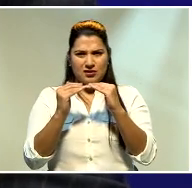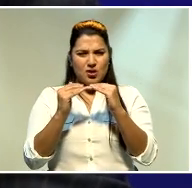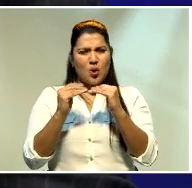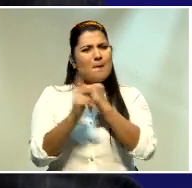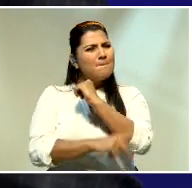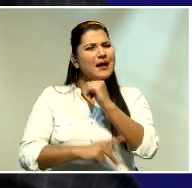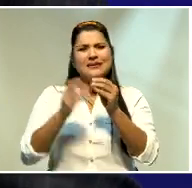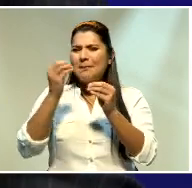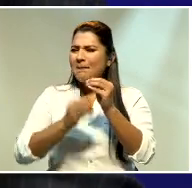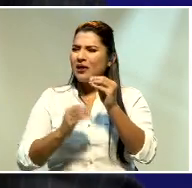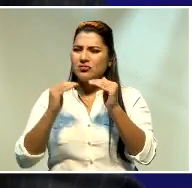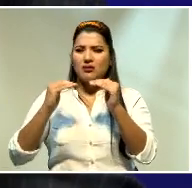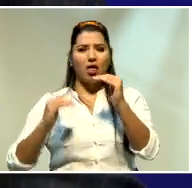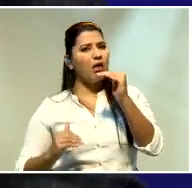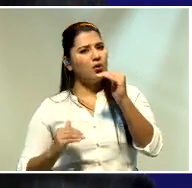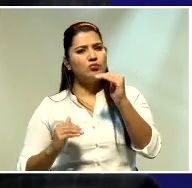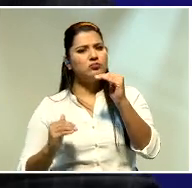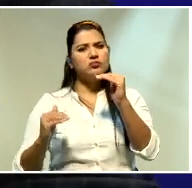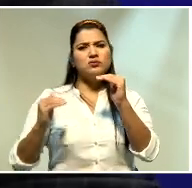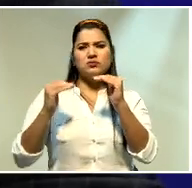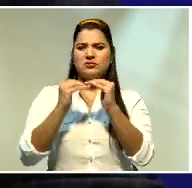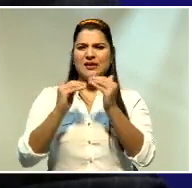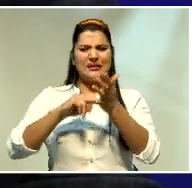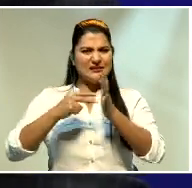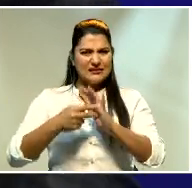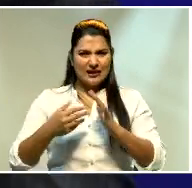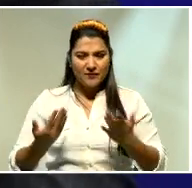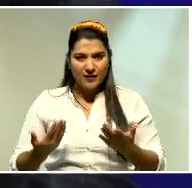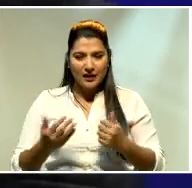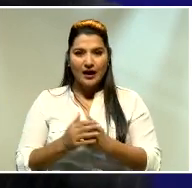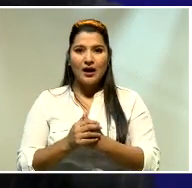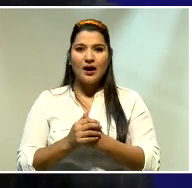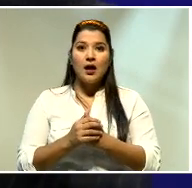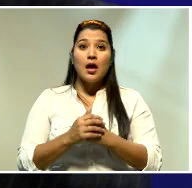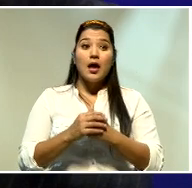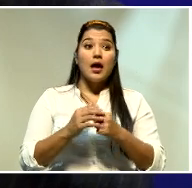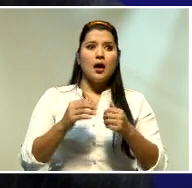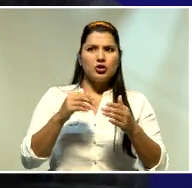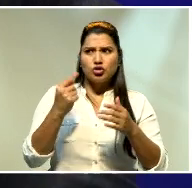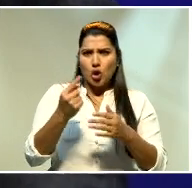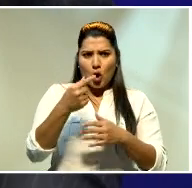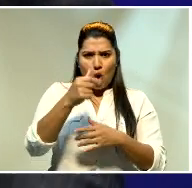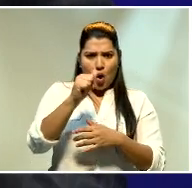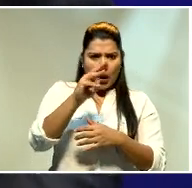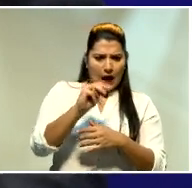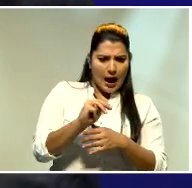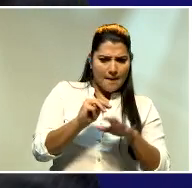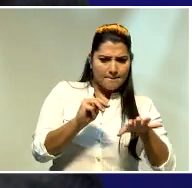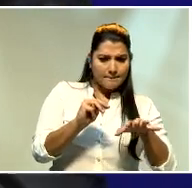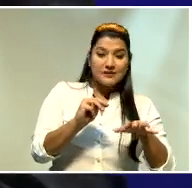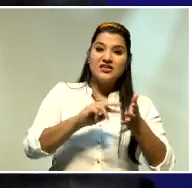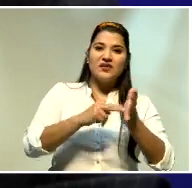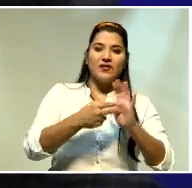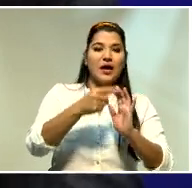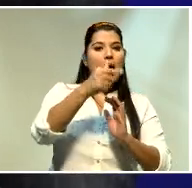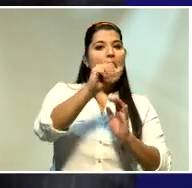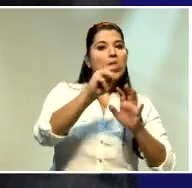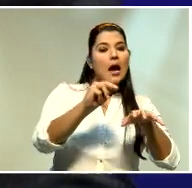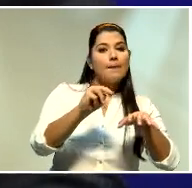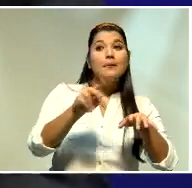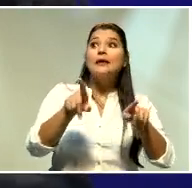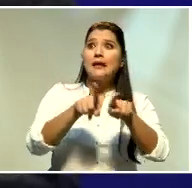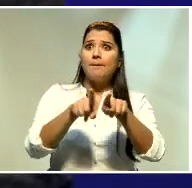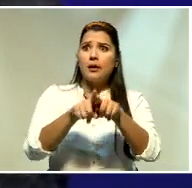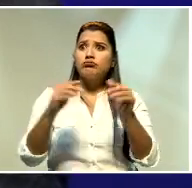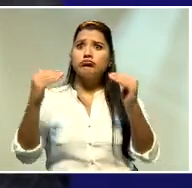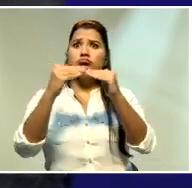desigual. ¿Eso qué quiere decir? Menos desigual entre la GAM y Limón y Punta Arenas y Guanacaste y la zona